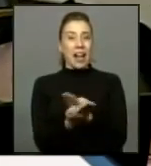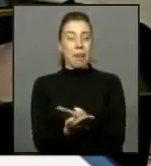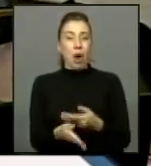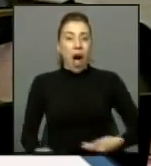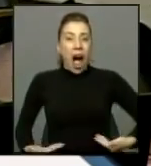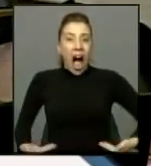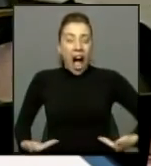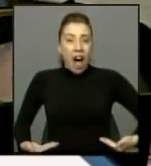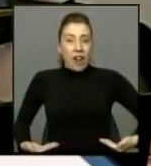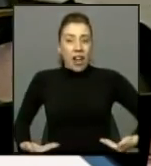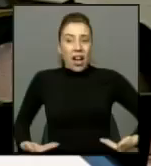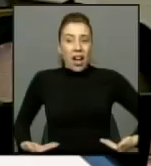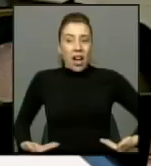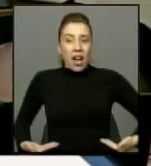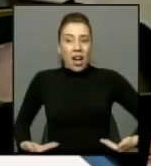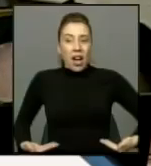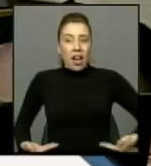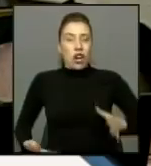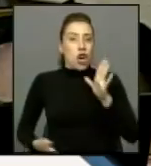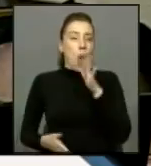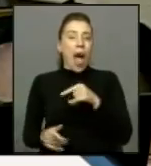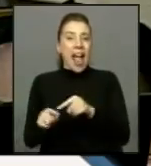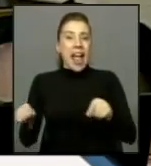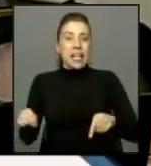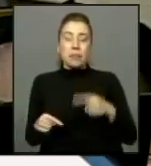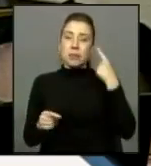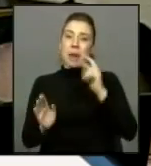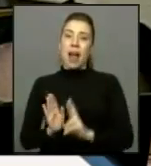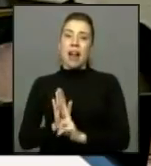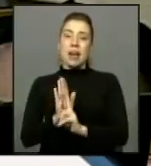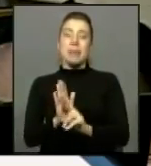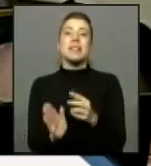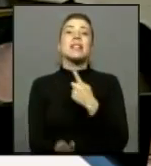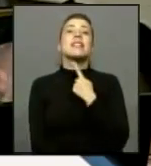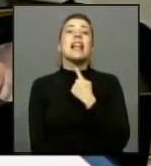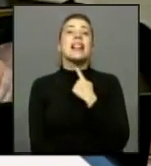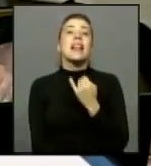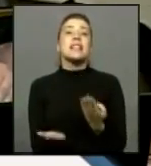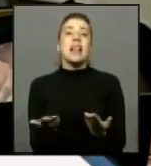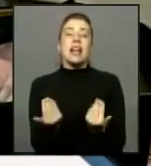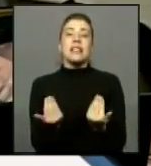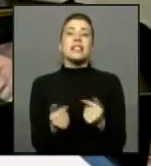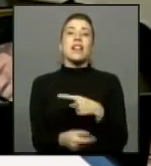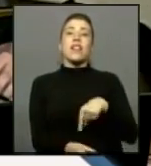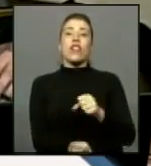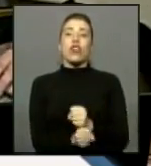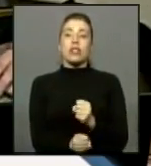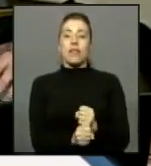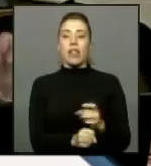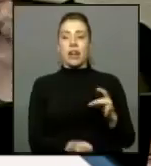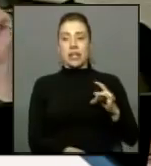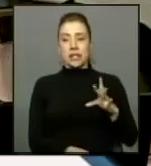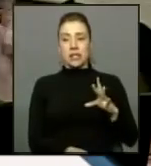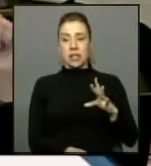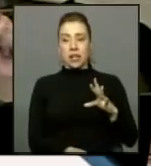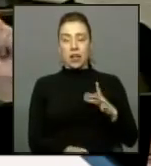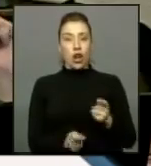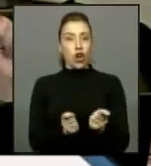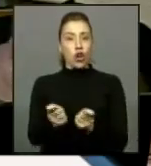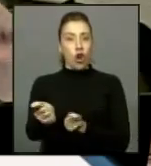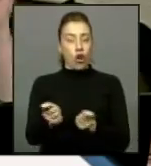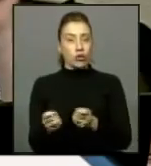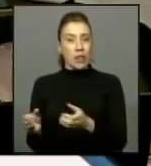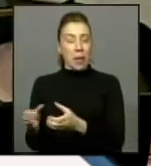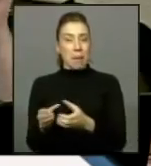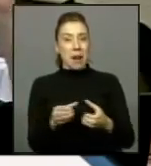hoy no hay espacio para la representación de los intereses y necesidades de los trabajadores en Chile. Las conducciones de los